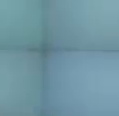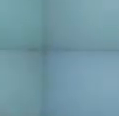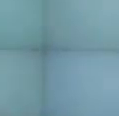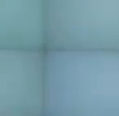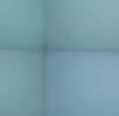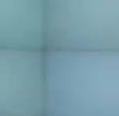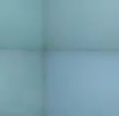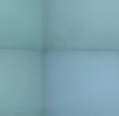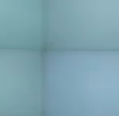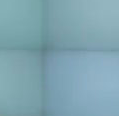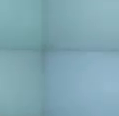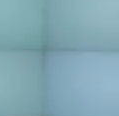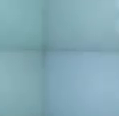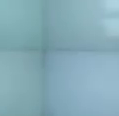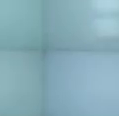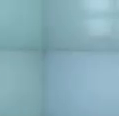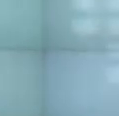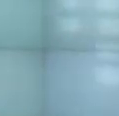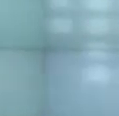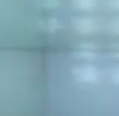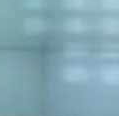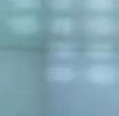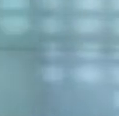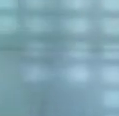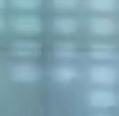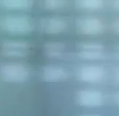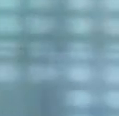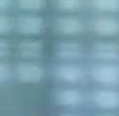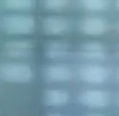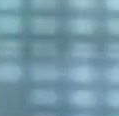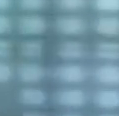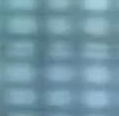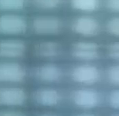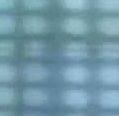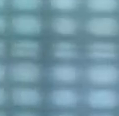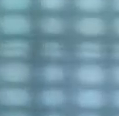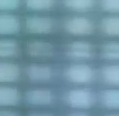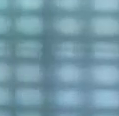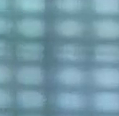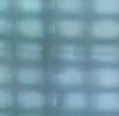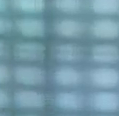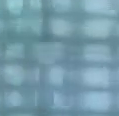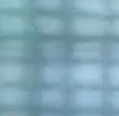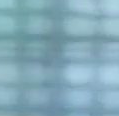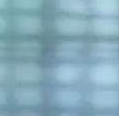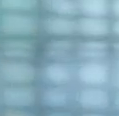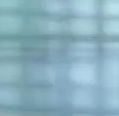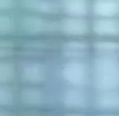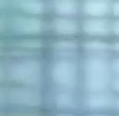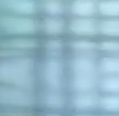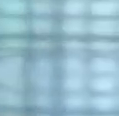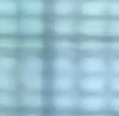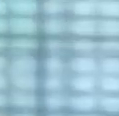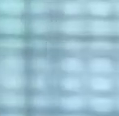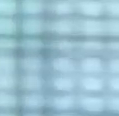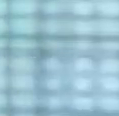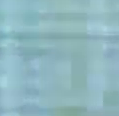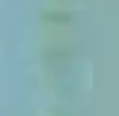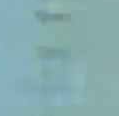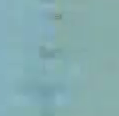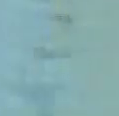y a esta hora nos enlazamos con nuestra compañera indhira lópez ella se encuentra en la vicepresidenta de la república y nos trae información de